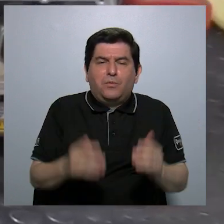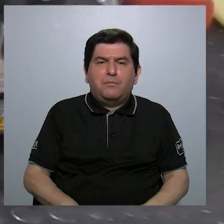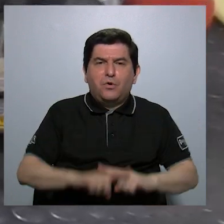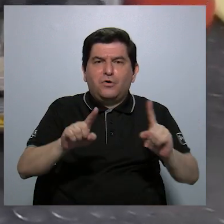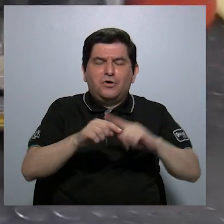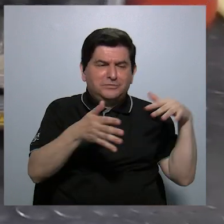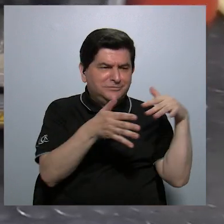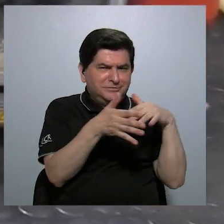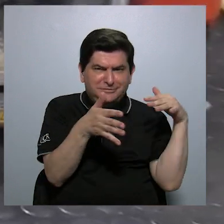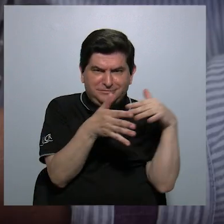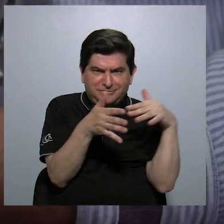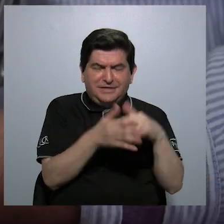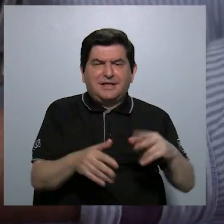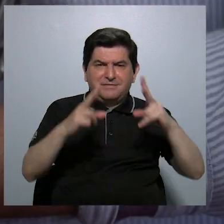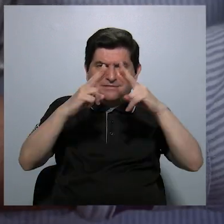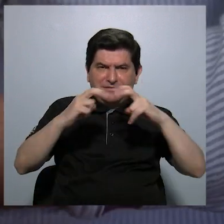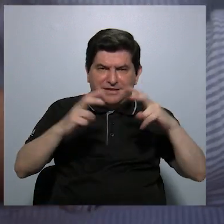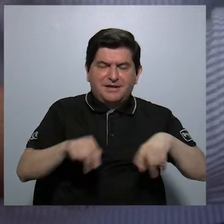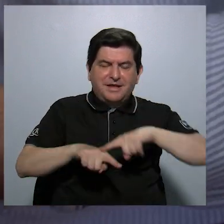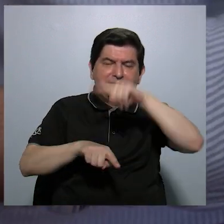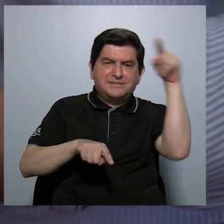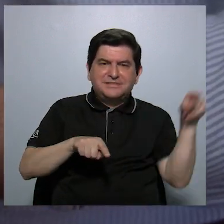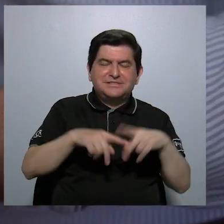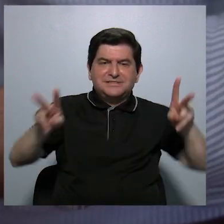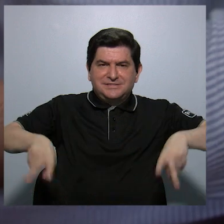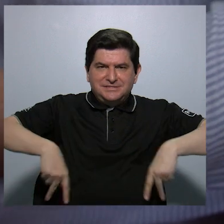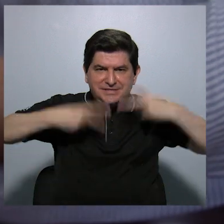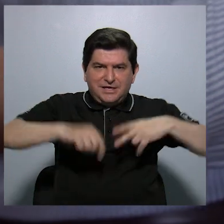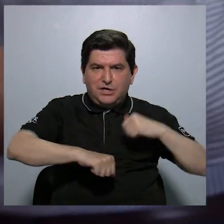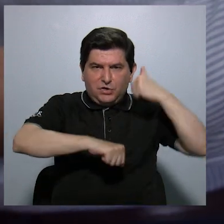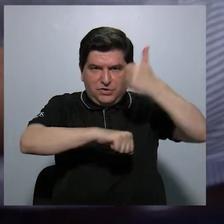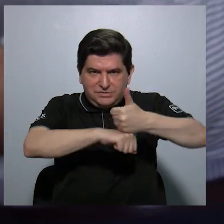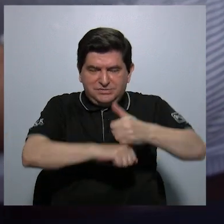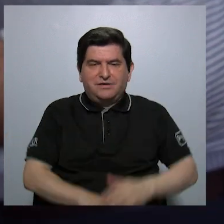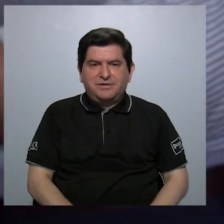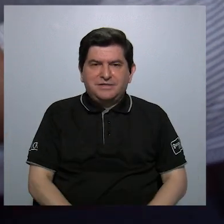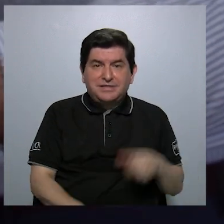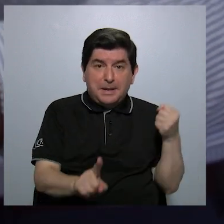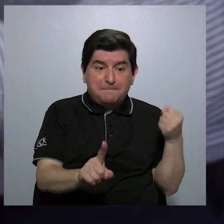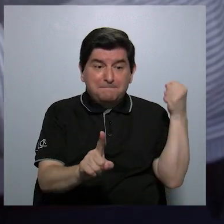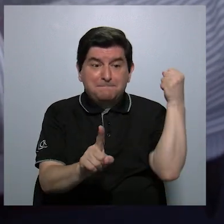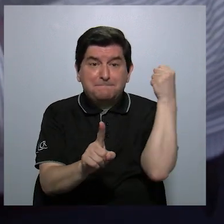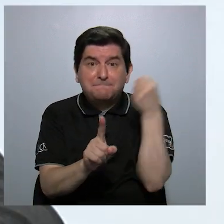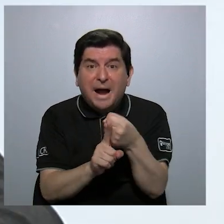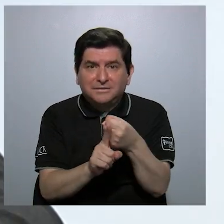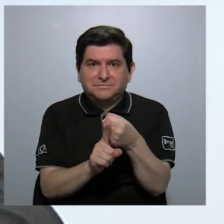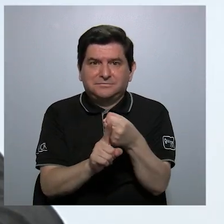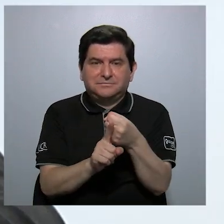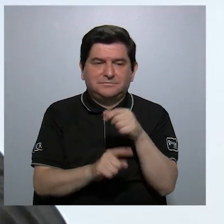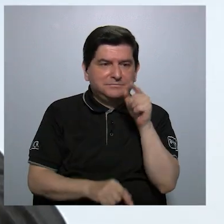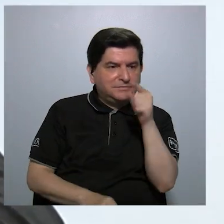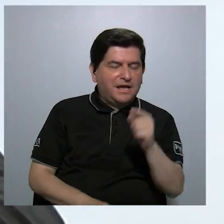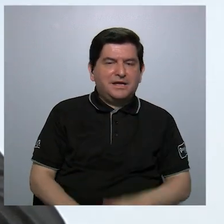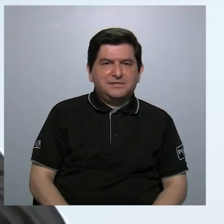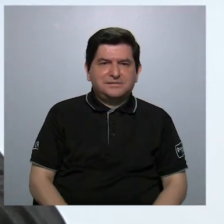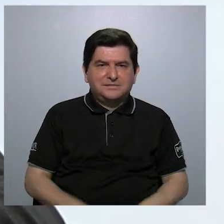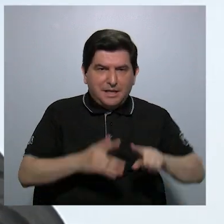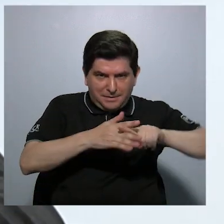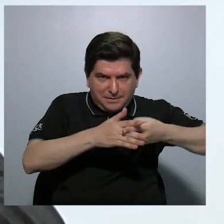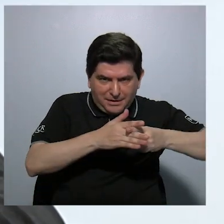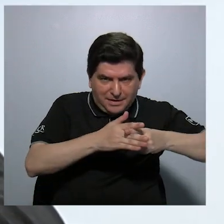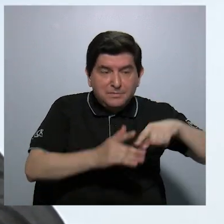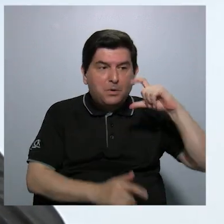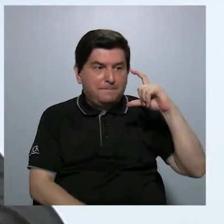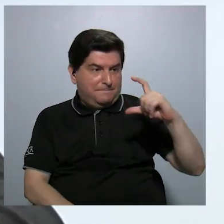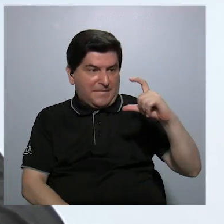Para eso hay muchos estudios, por ejemplo, los análisis de ciclo de vida, en que determinan cuál es el impacto que tiene ese